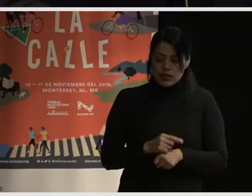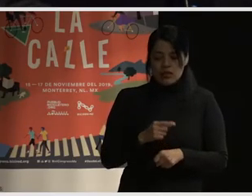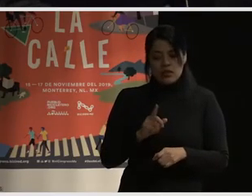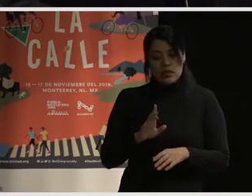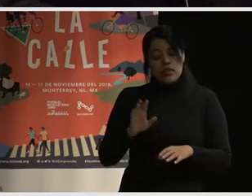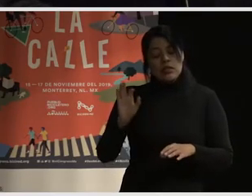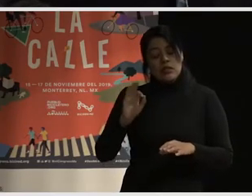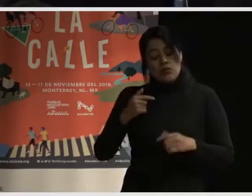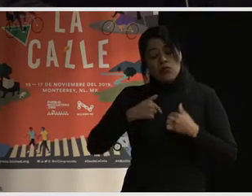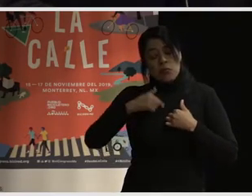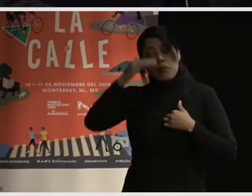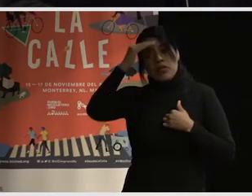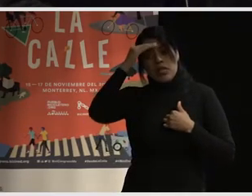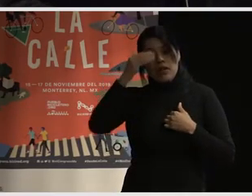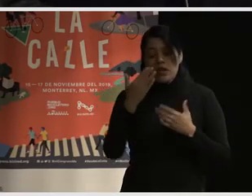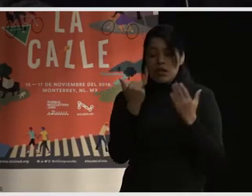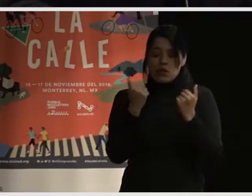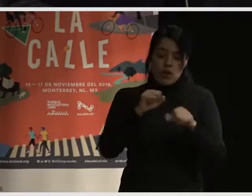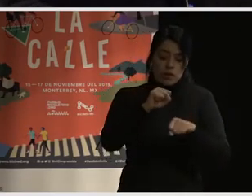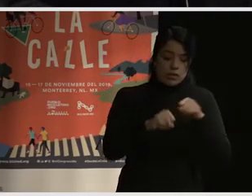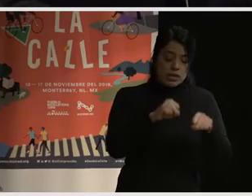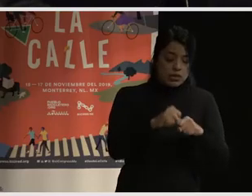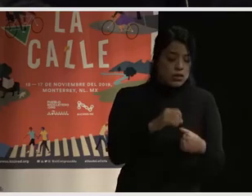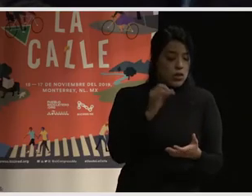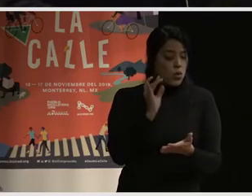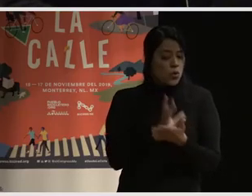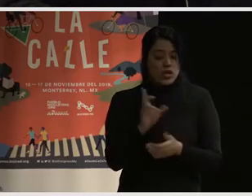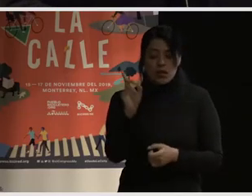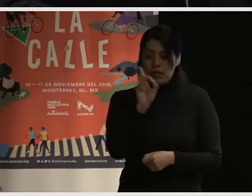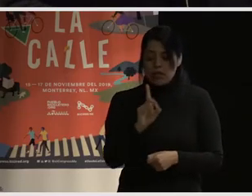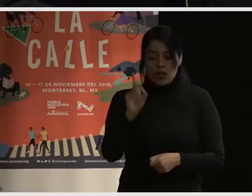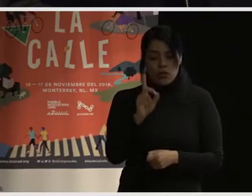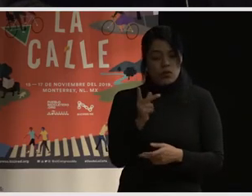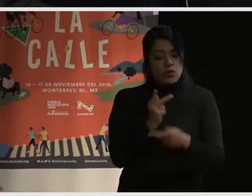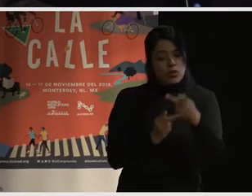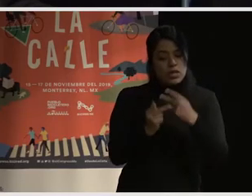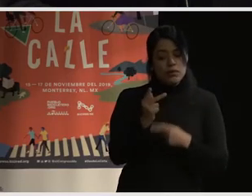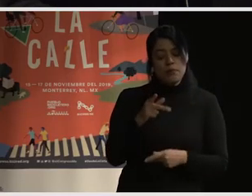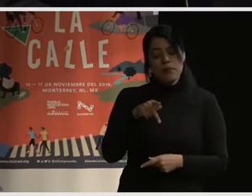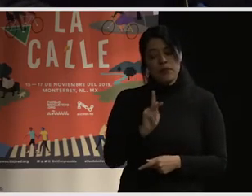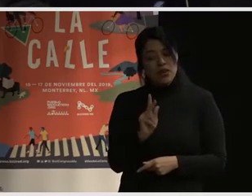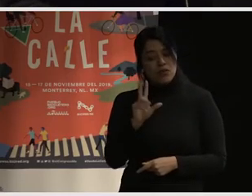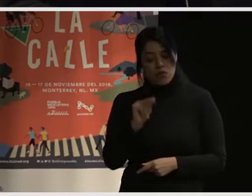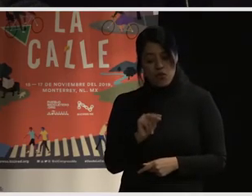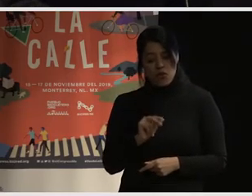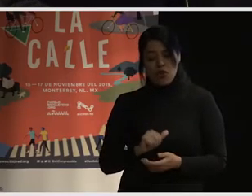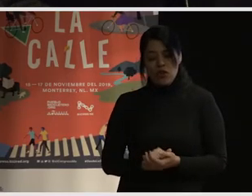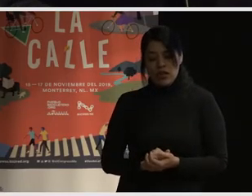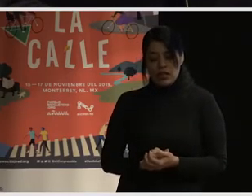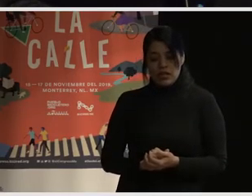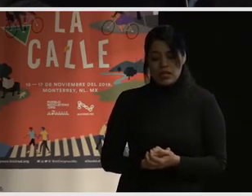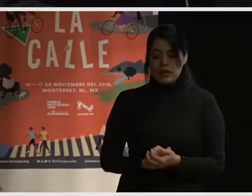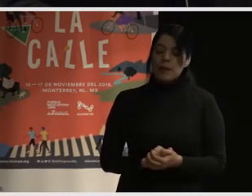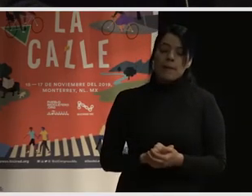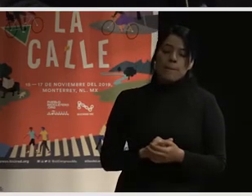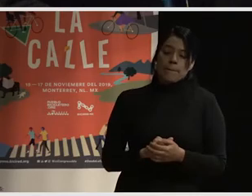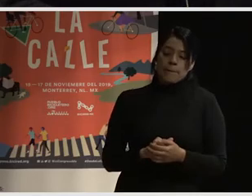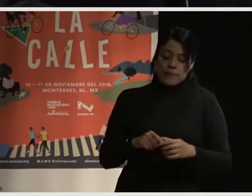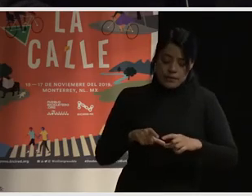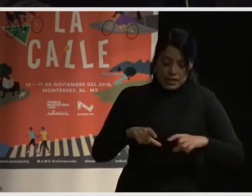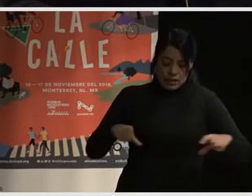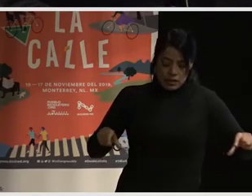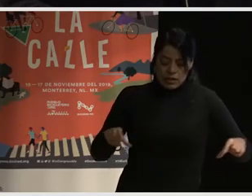no tenían bicis entonces que por eso no la usaban o que sólo el domingo porque las prestaban y la realidad es que no es que en un alto porcentaje ahora